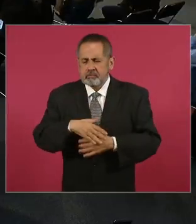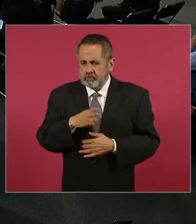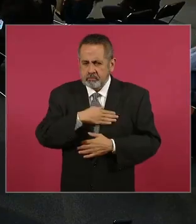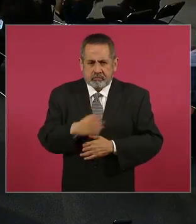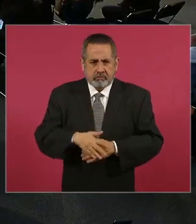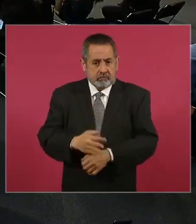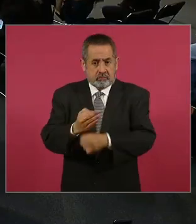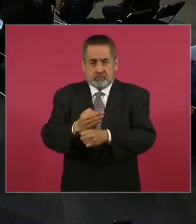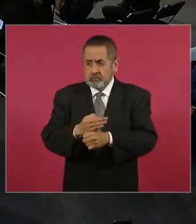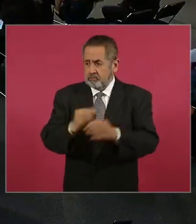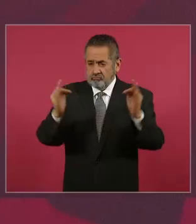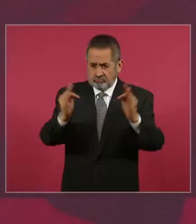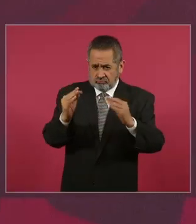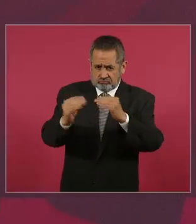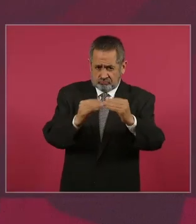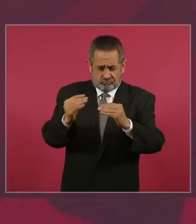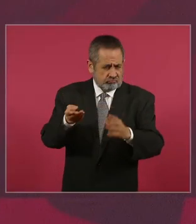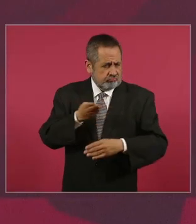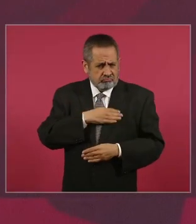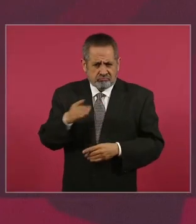que tratamos estos temas.